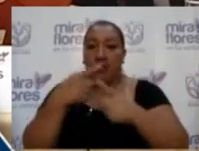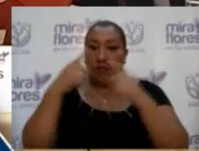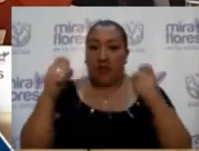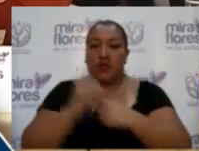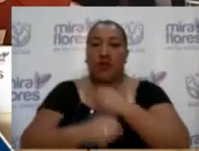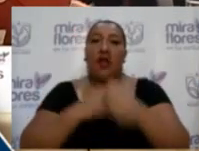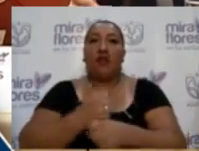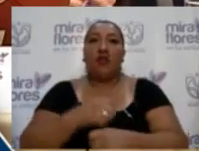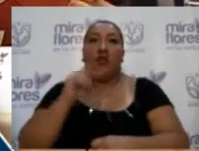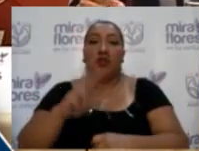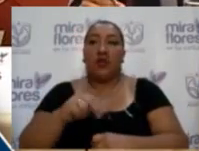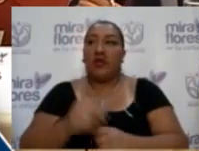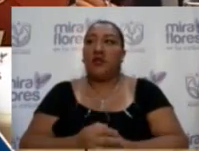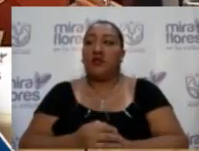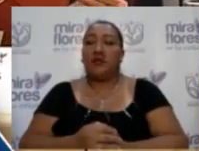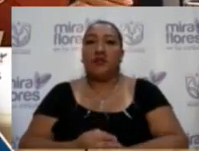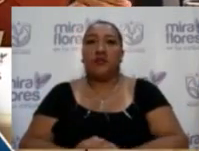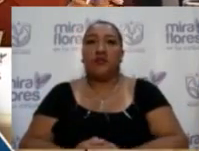del año